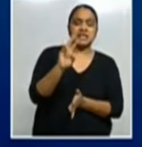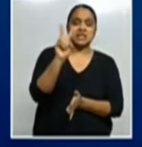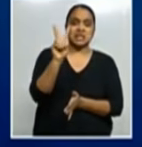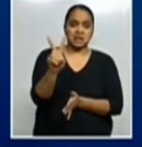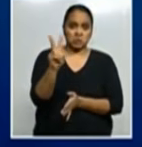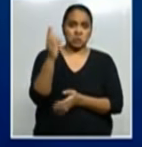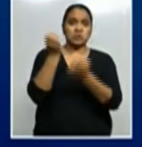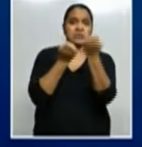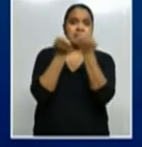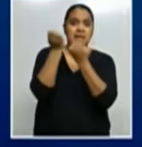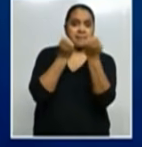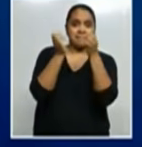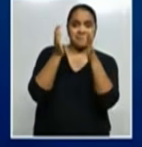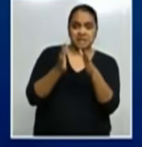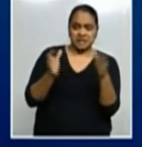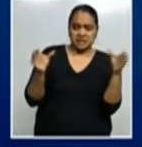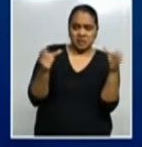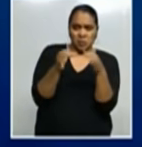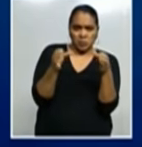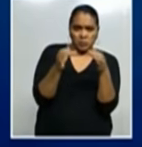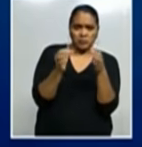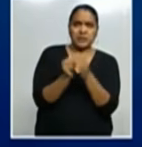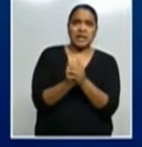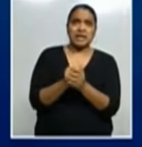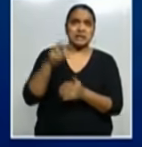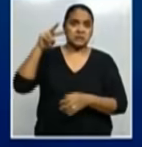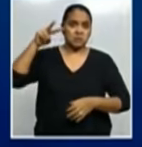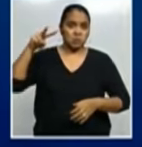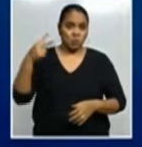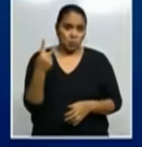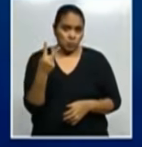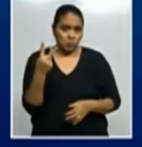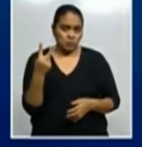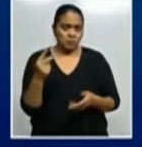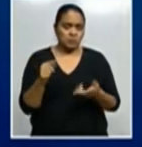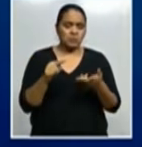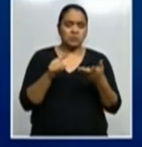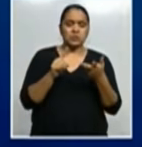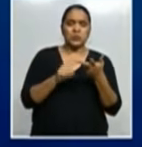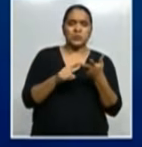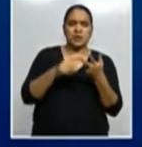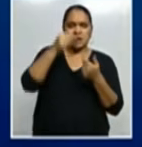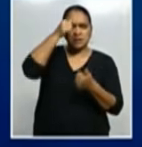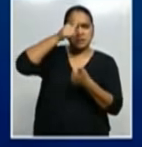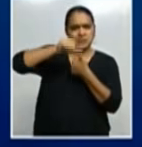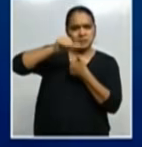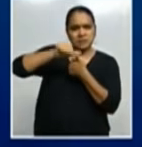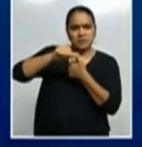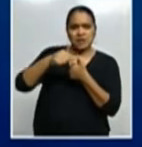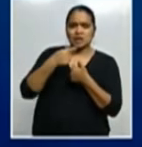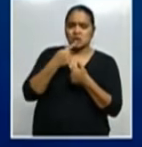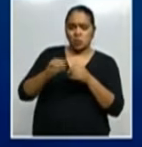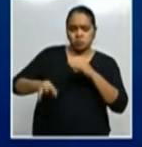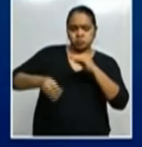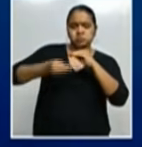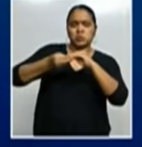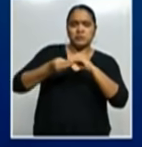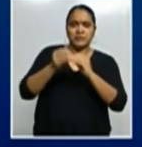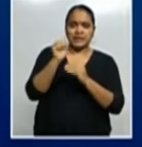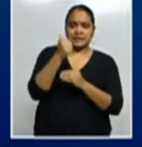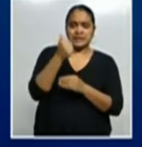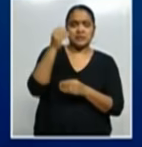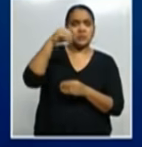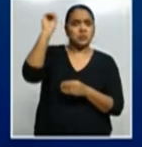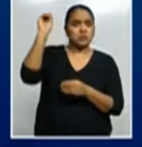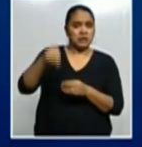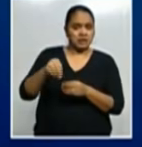abril, presidente. Acá el segundo punto también es muy importante. Se recordará que se está agregando un